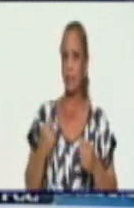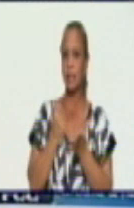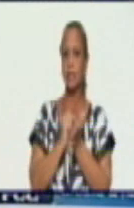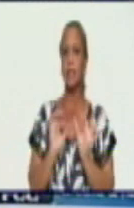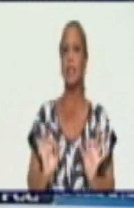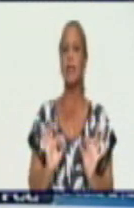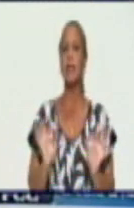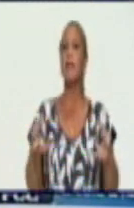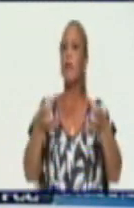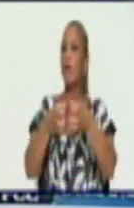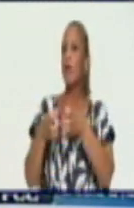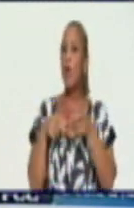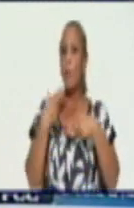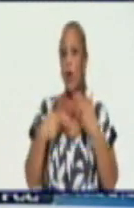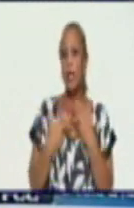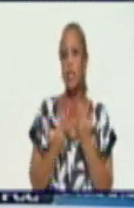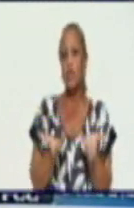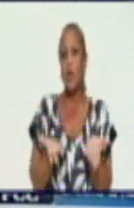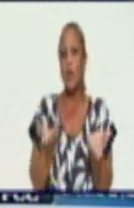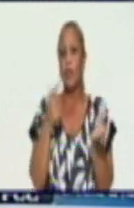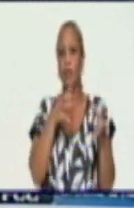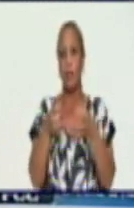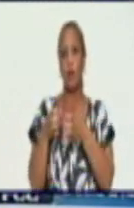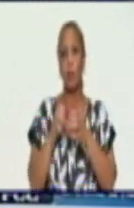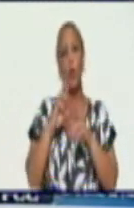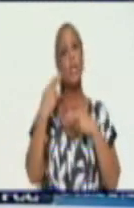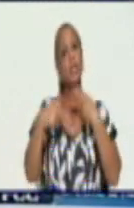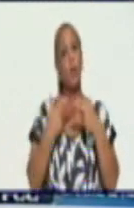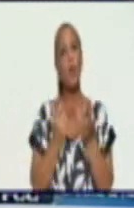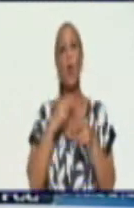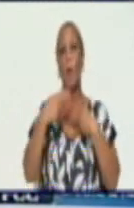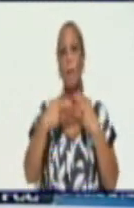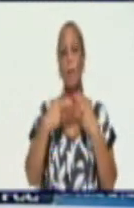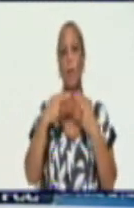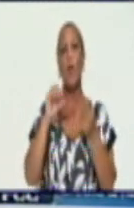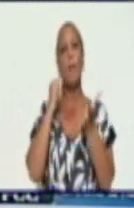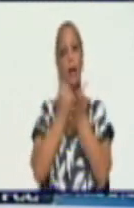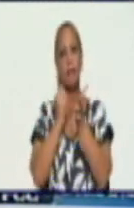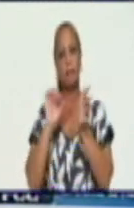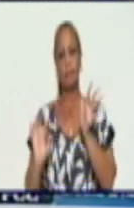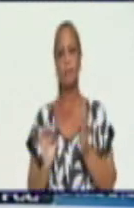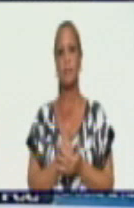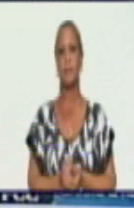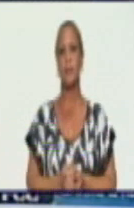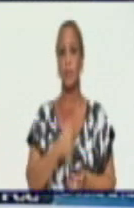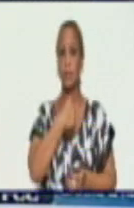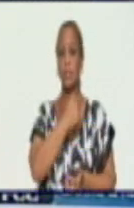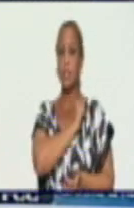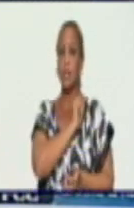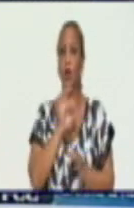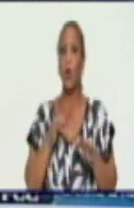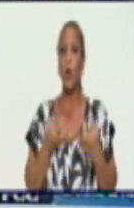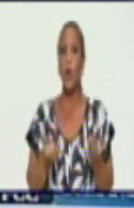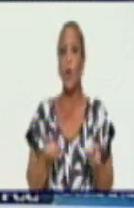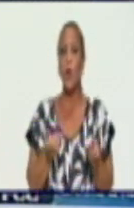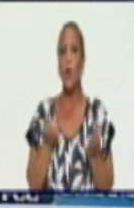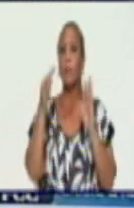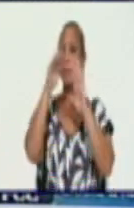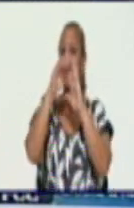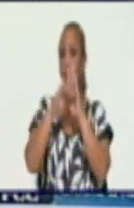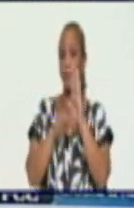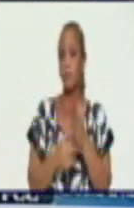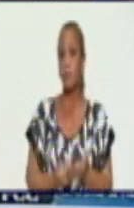ya es el grupo y como lo van a implementar yo quiero reiterar que está medida